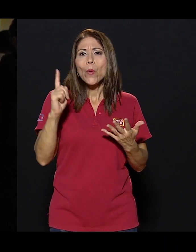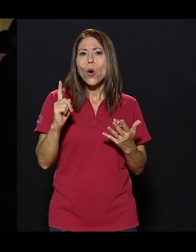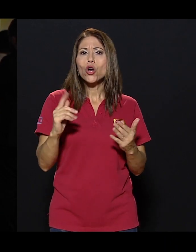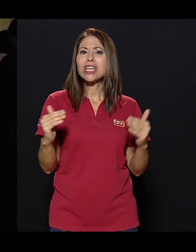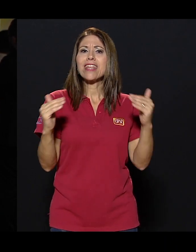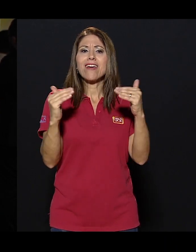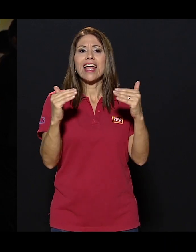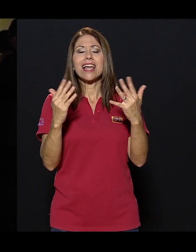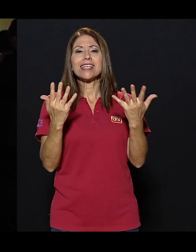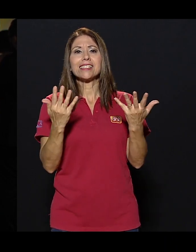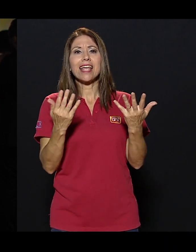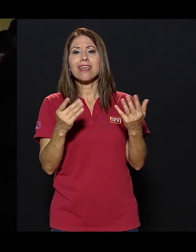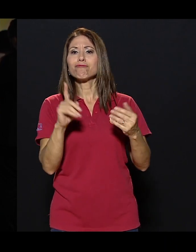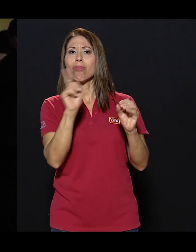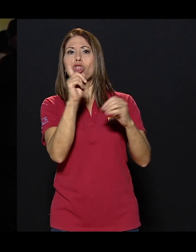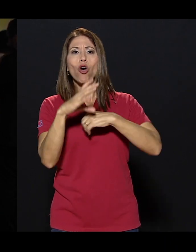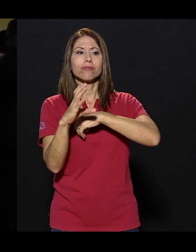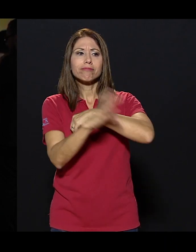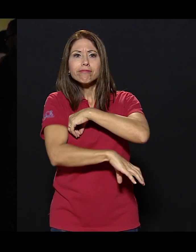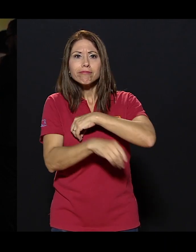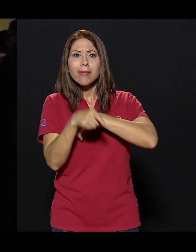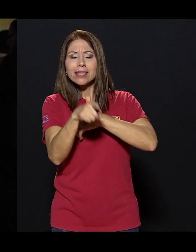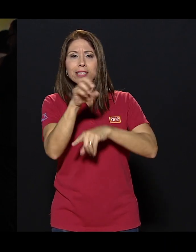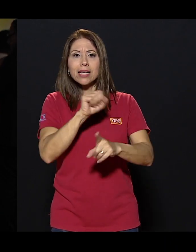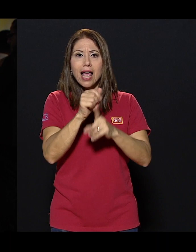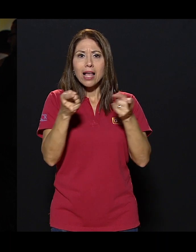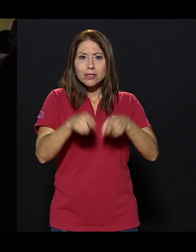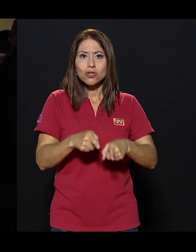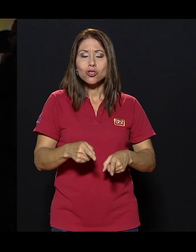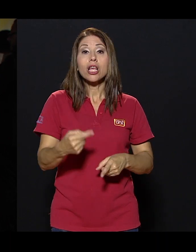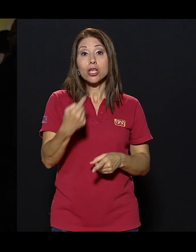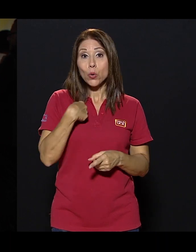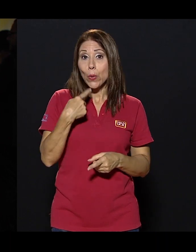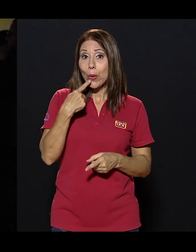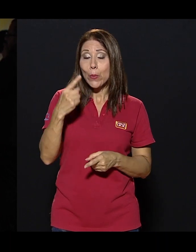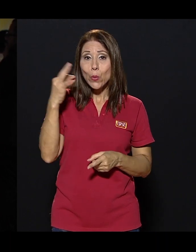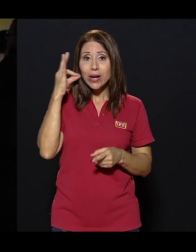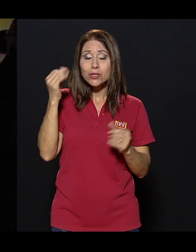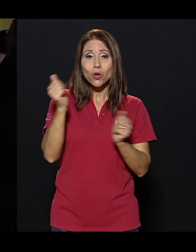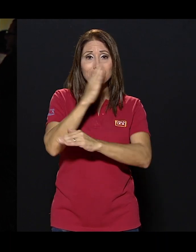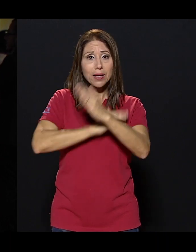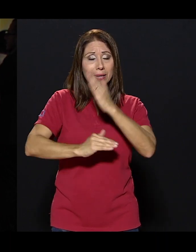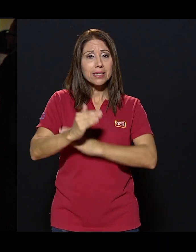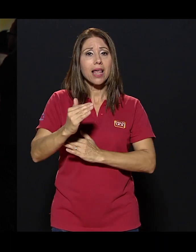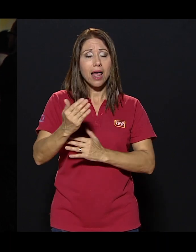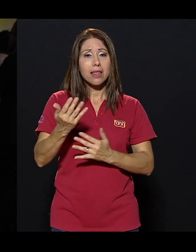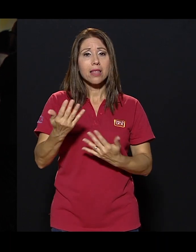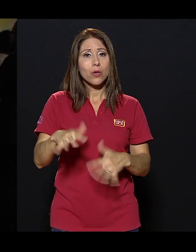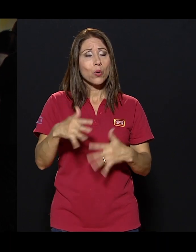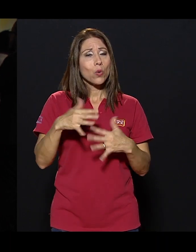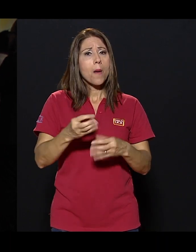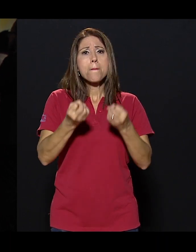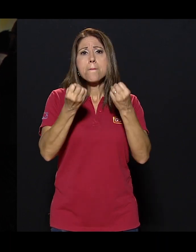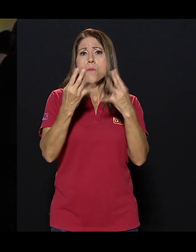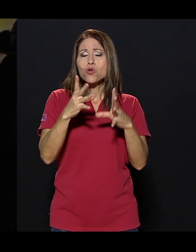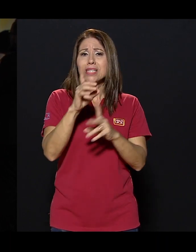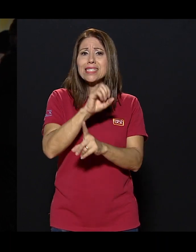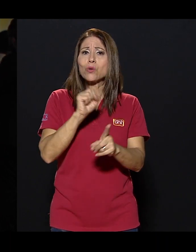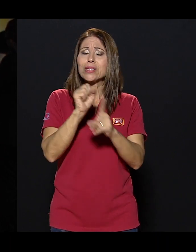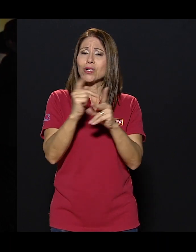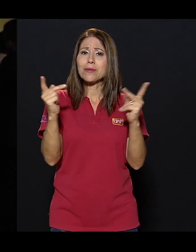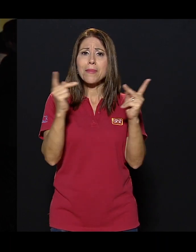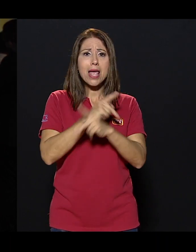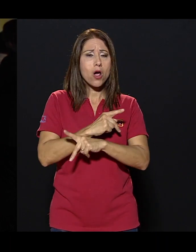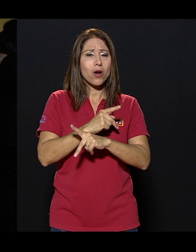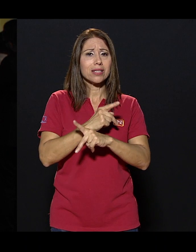por los niveles de impunidad que existen en estos casos, y le voy a contar que con las mujeres con discapacidad la situación es muchísimo